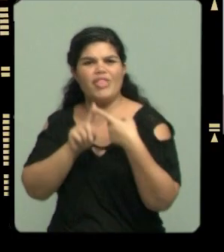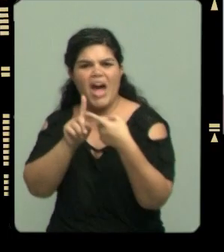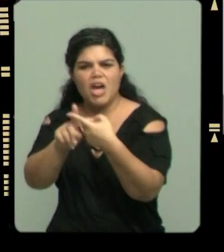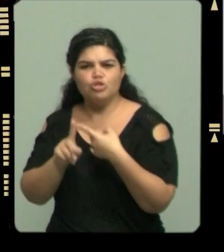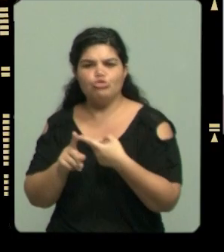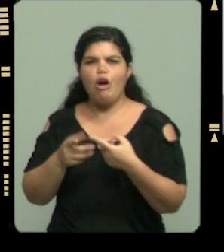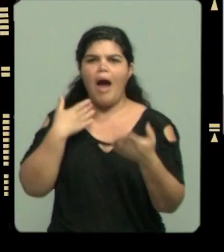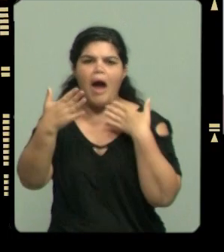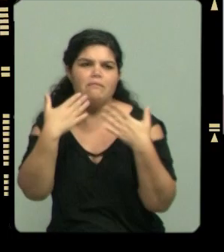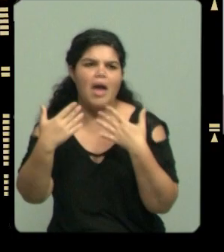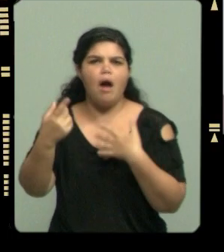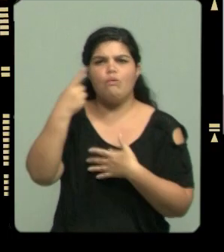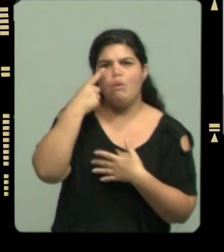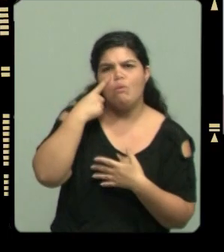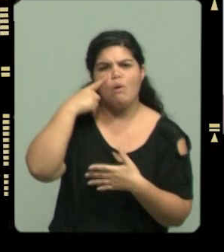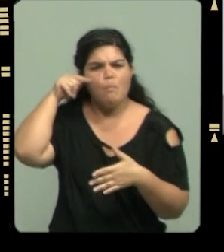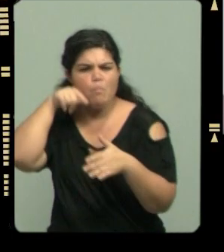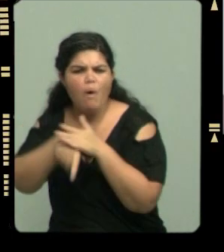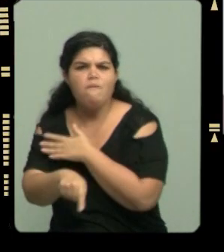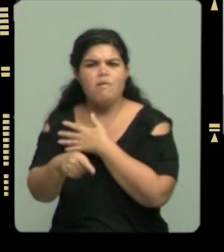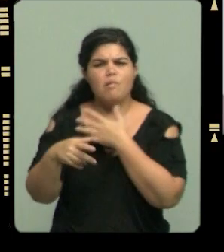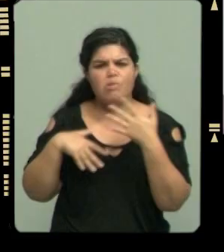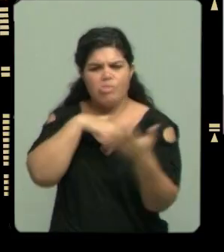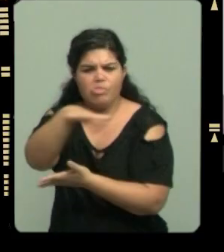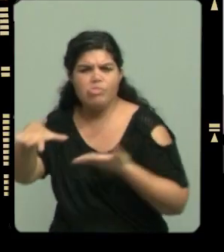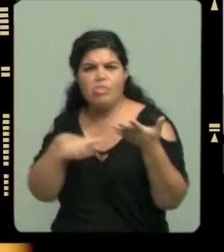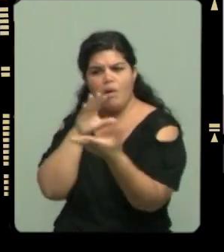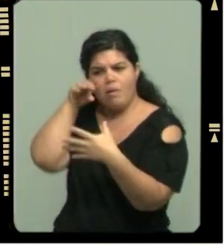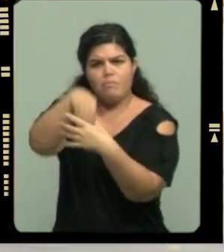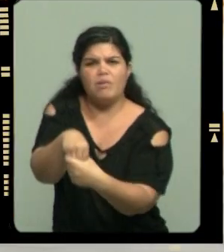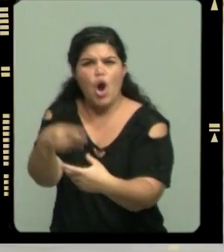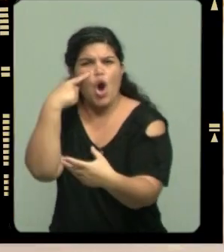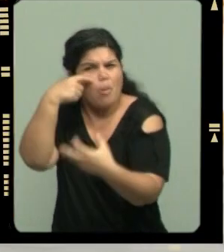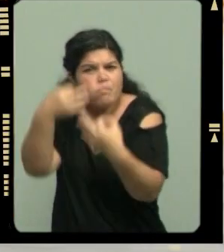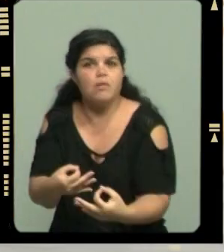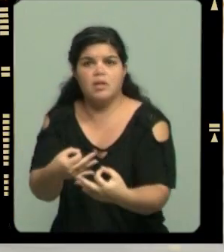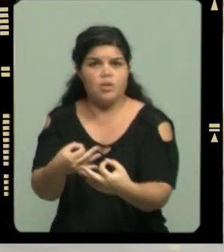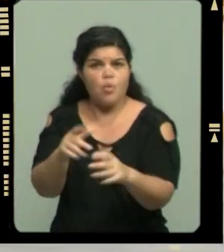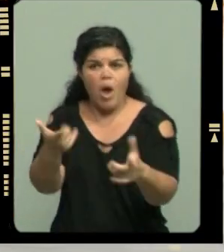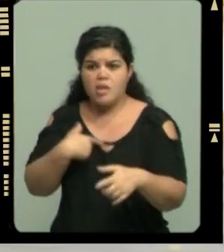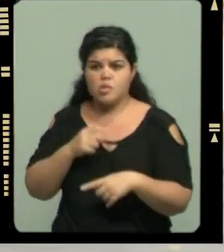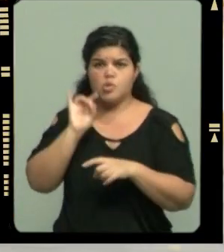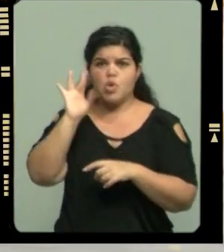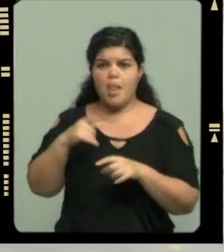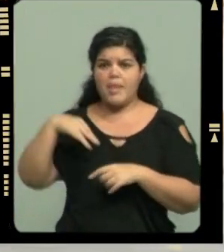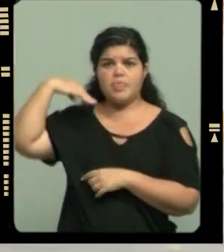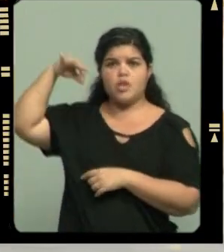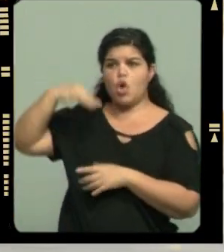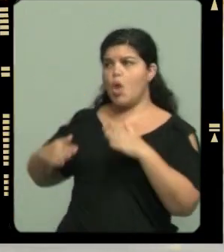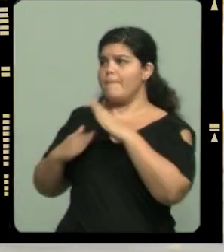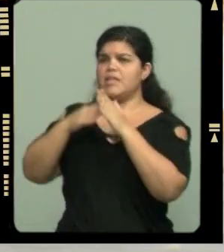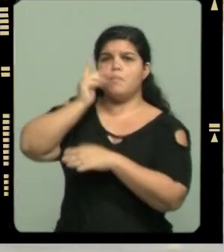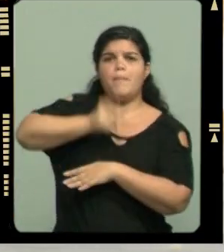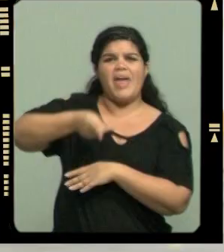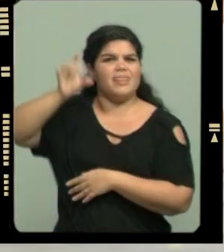como decís vos, sí. Y ese contacto que por ahí los empleados lo necesitan o la gente que está bajo su órbita y que termina dando